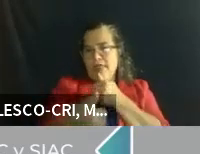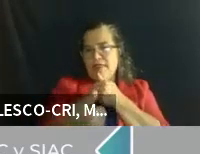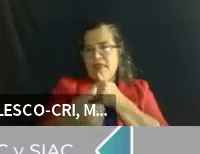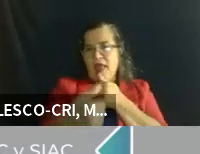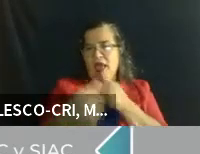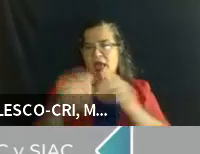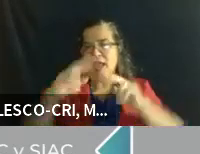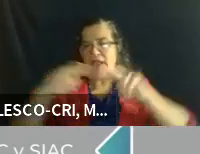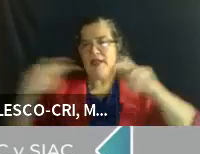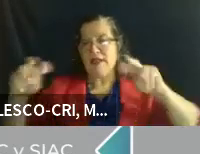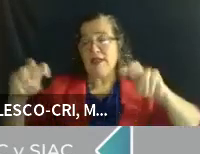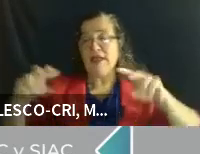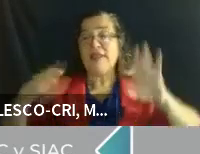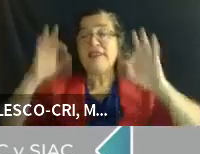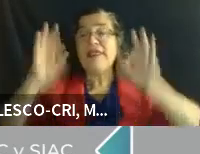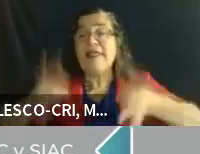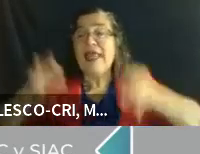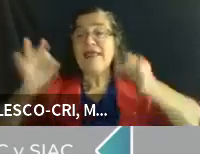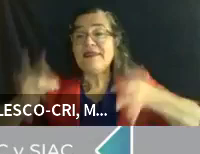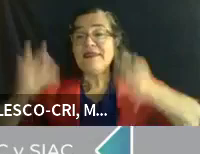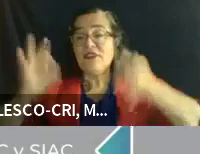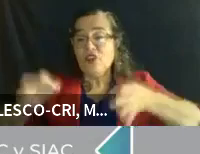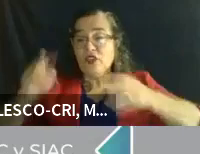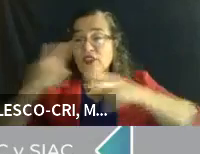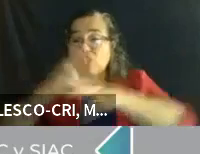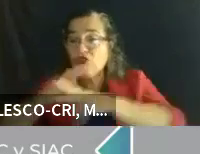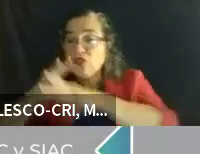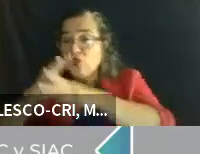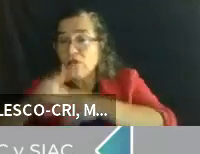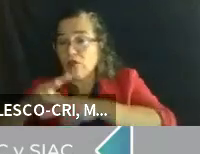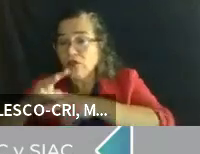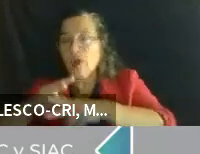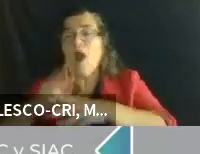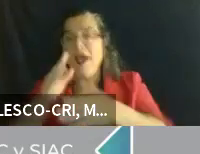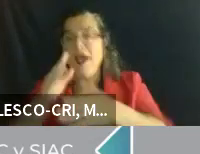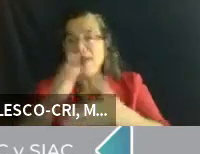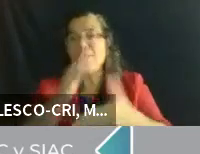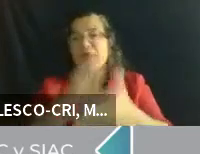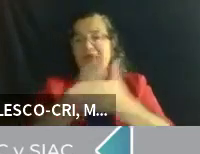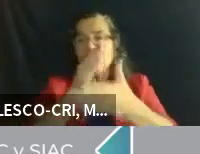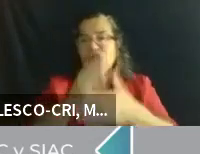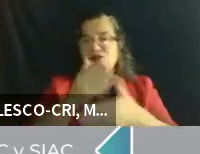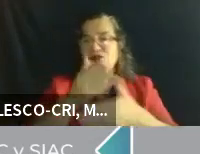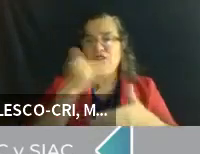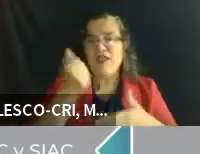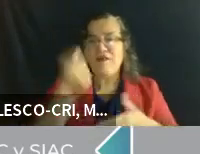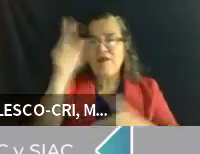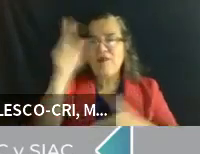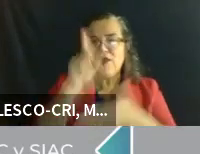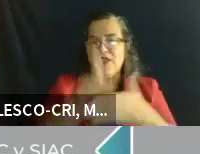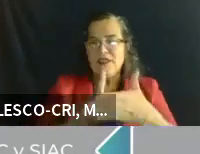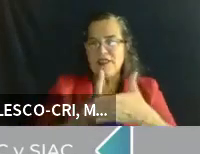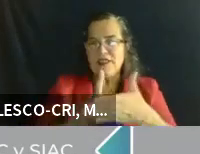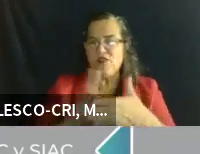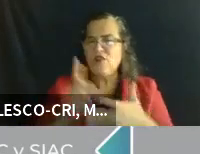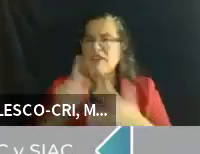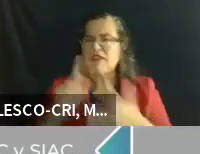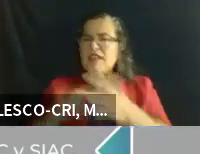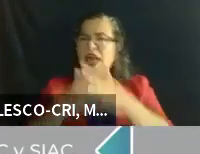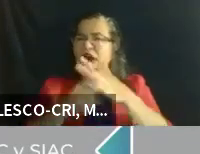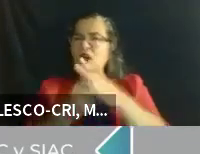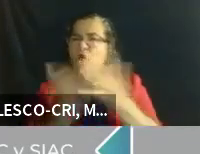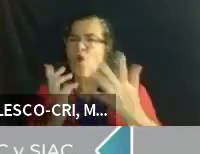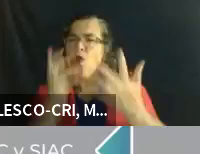a partir de todo este monitoreo y su impacto en la mejora del diseño curricular. ¿Qué ajustes se han instalado en la gestión de la docencia